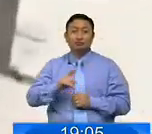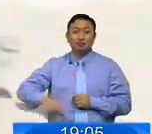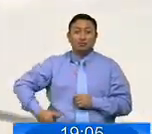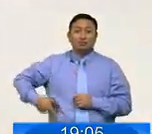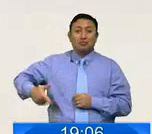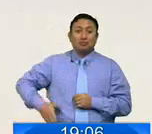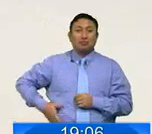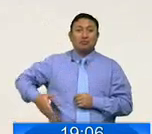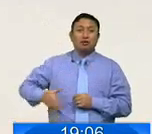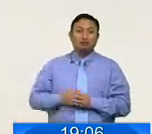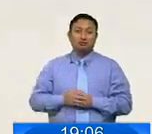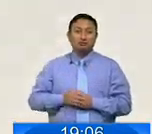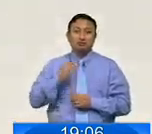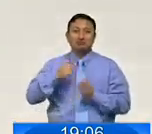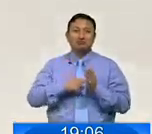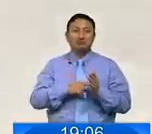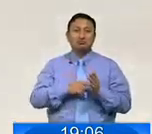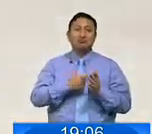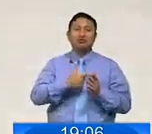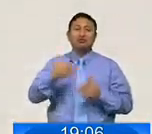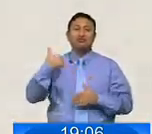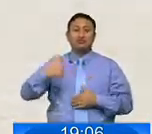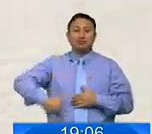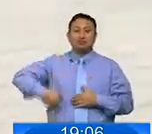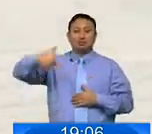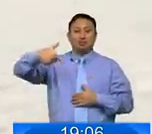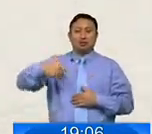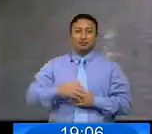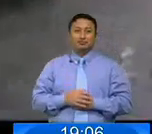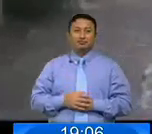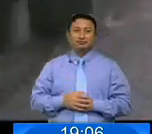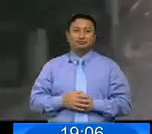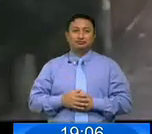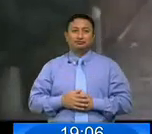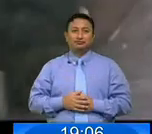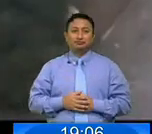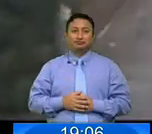cintura, haciendo parecer que llevaba un arma. En Quito informó Andrea Orbe.